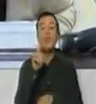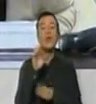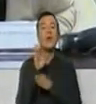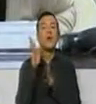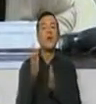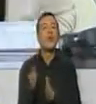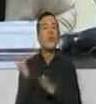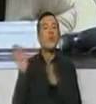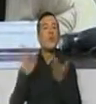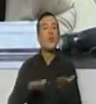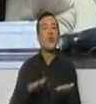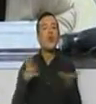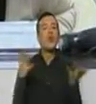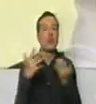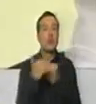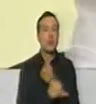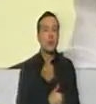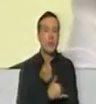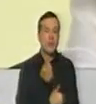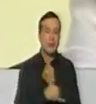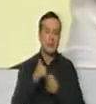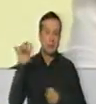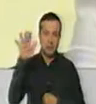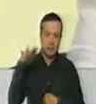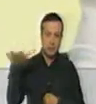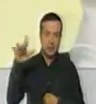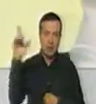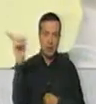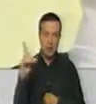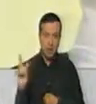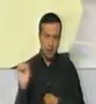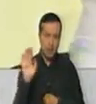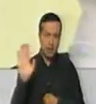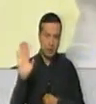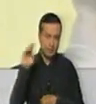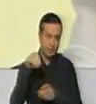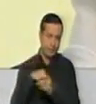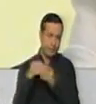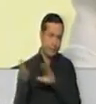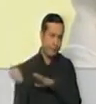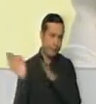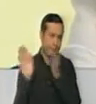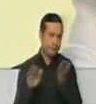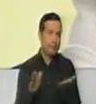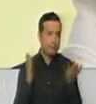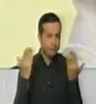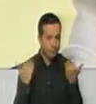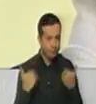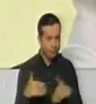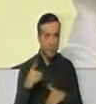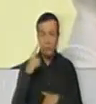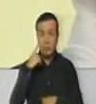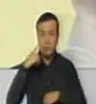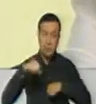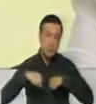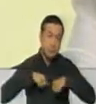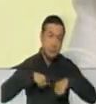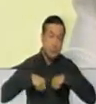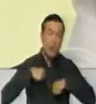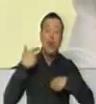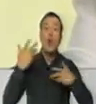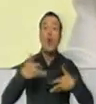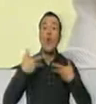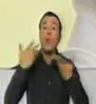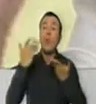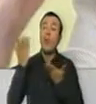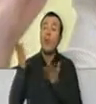a causa del COVID-19. Efectivamente, hay una ciudadana ecuatoriana que ha fallecido en Italia. Estamos haciendo las coordinaciones para ver